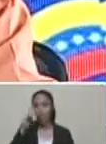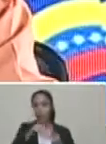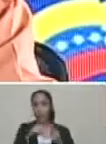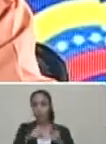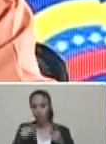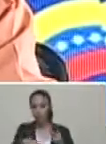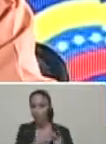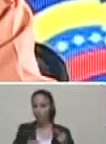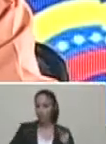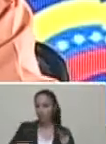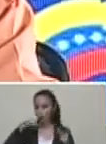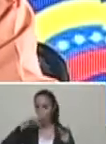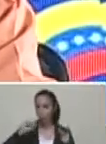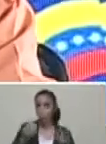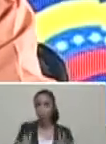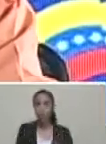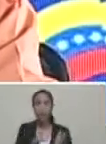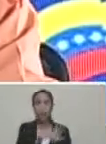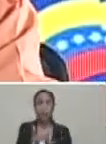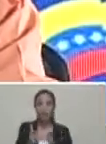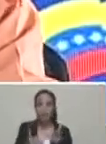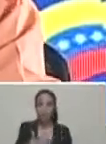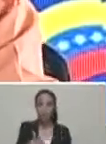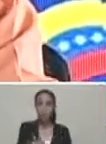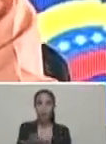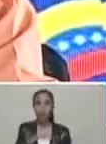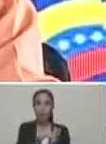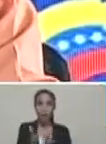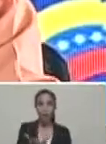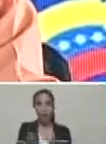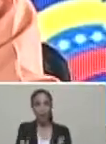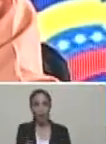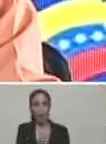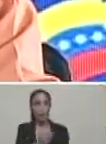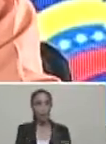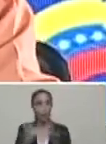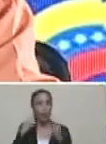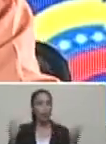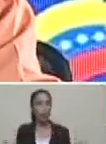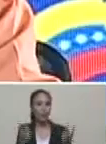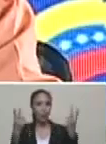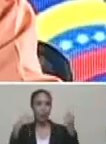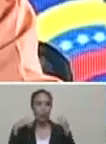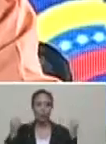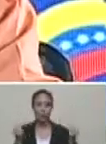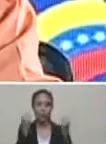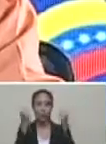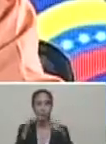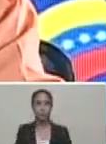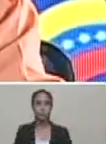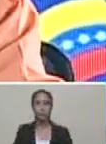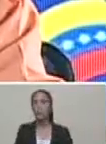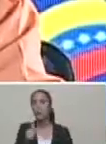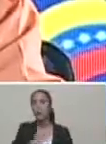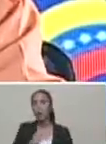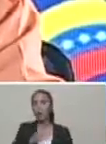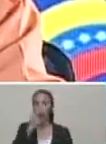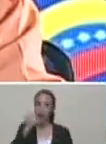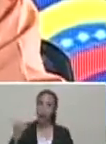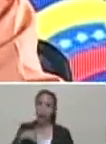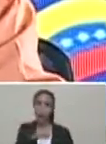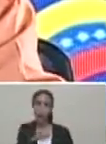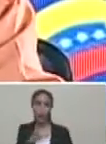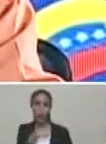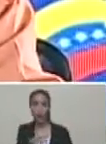este mes de abril, para Cuba y para Venezuela, abril es abril de victoria. Un día como hoy, el jefe